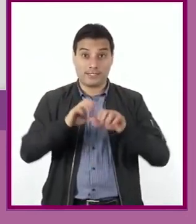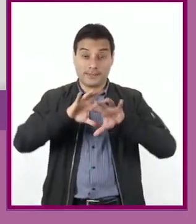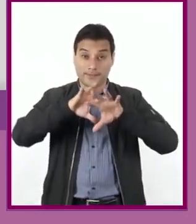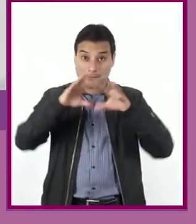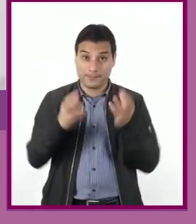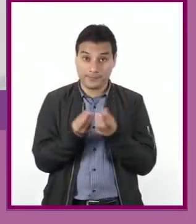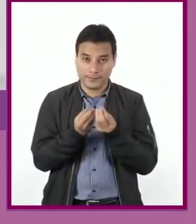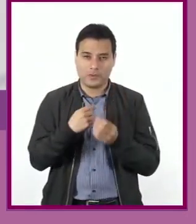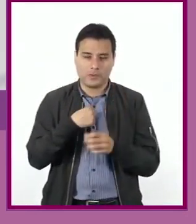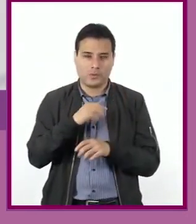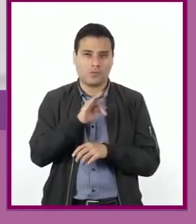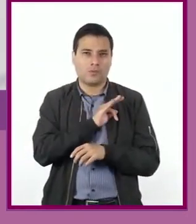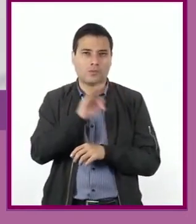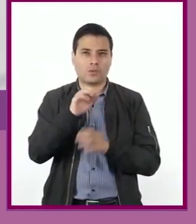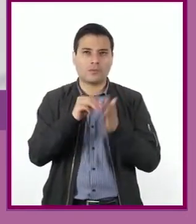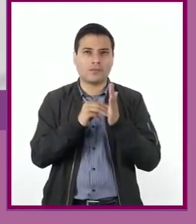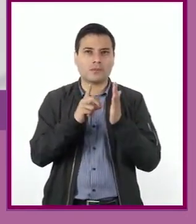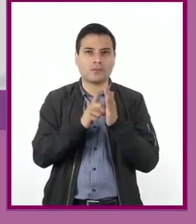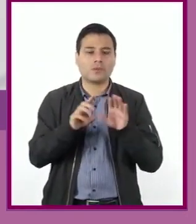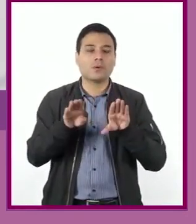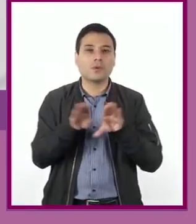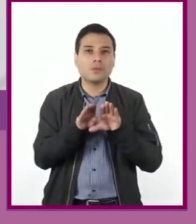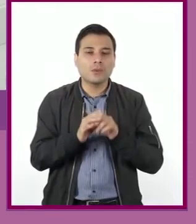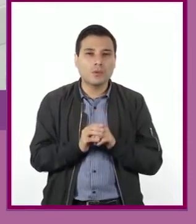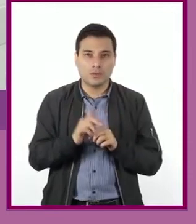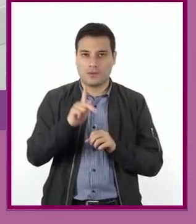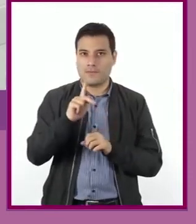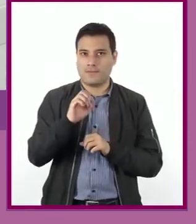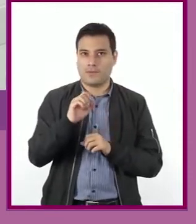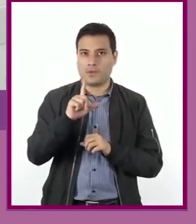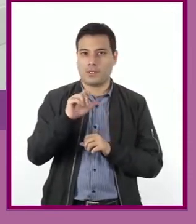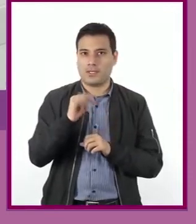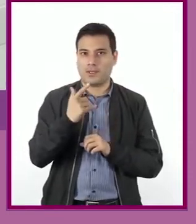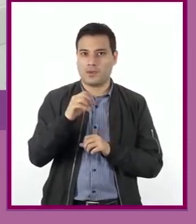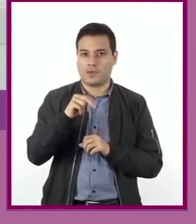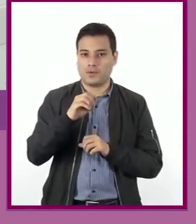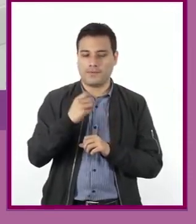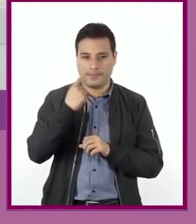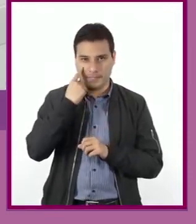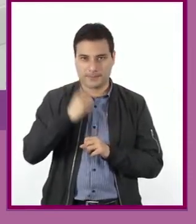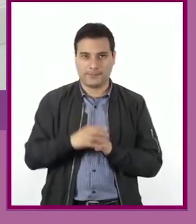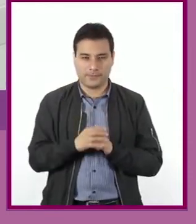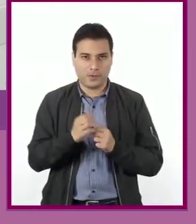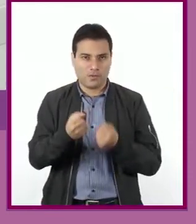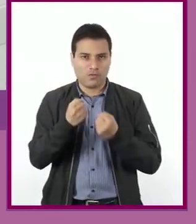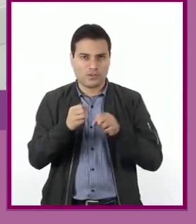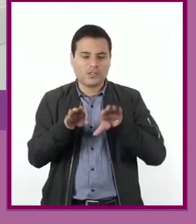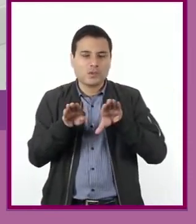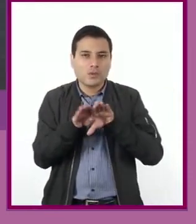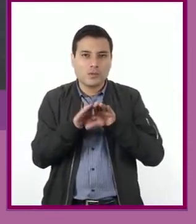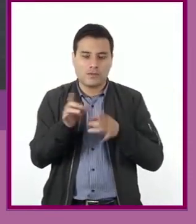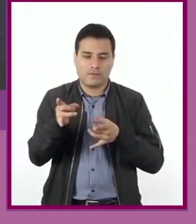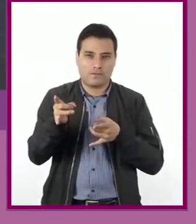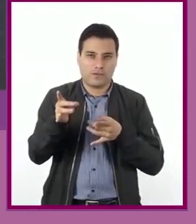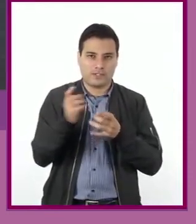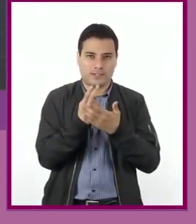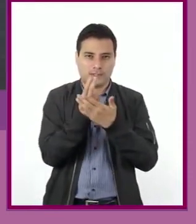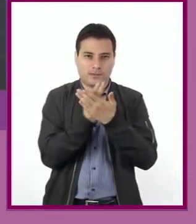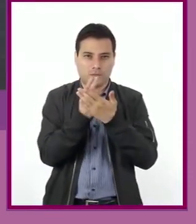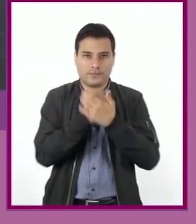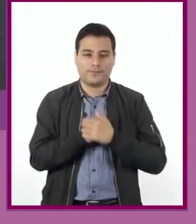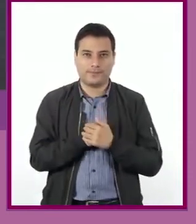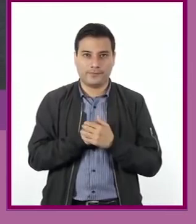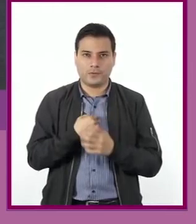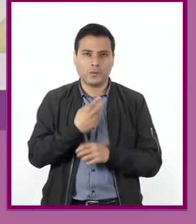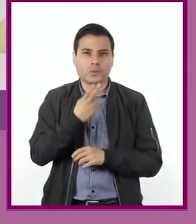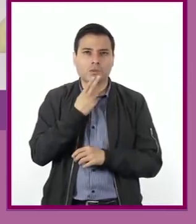método gráfico para hacerlo es el del polígono, en el que las fuerzas se representan mediante vectores. Para utilizar